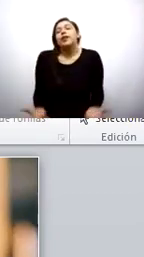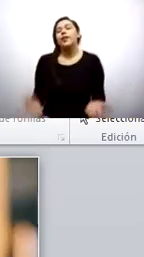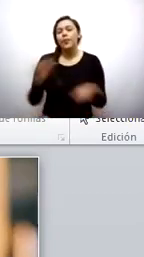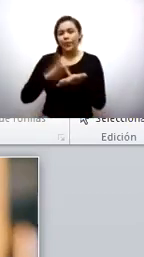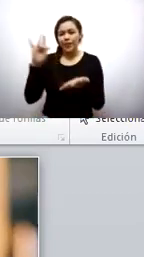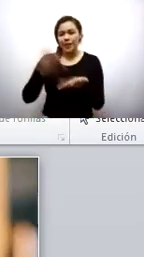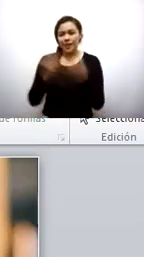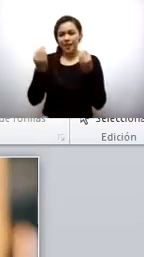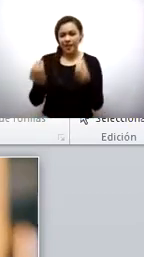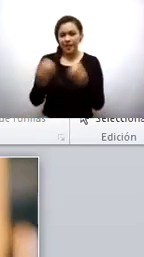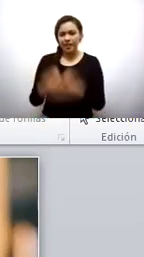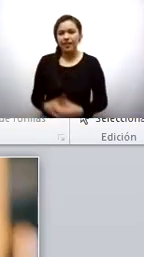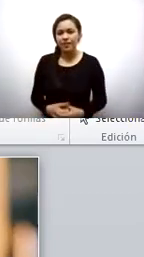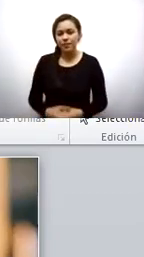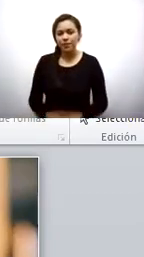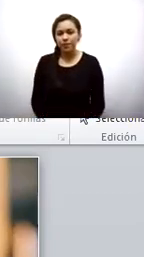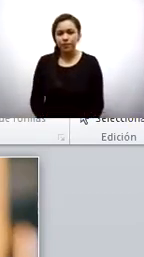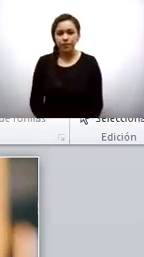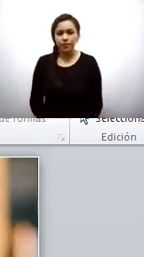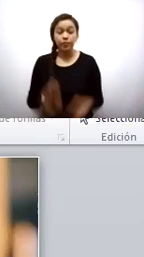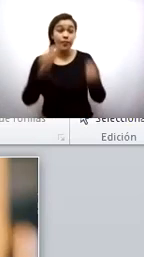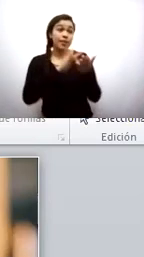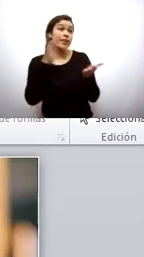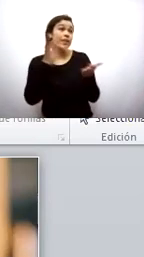gracias. Muchas gracias.